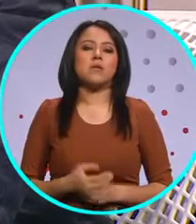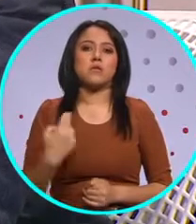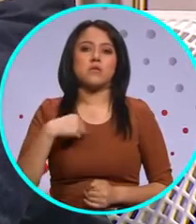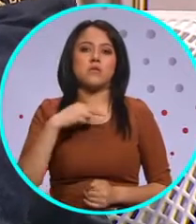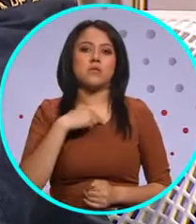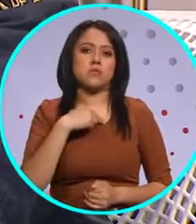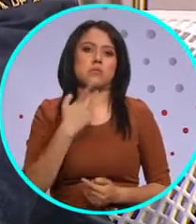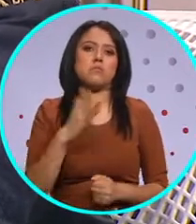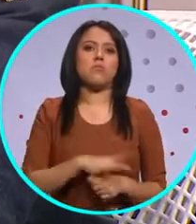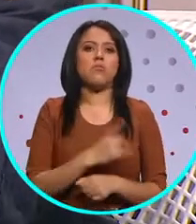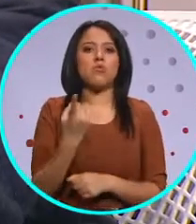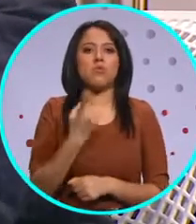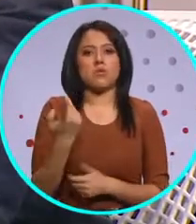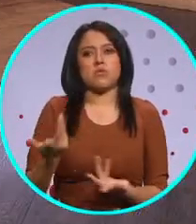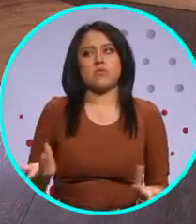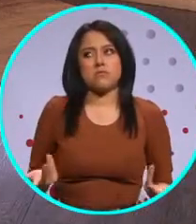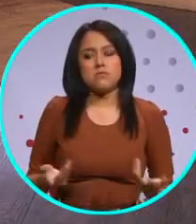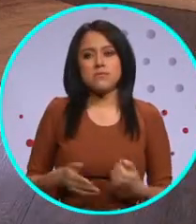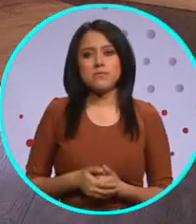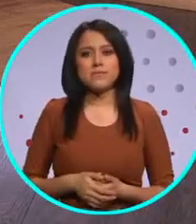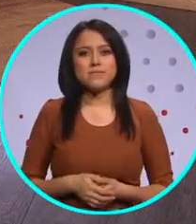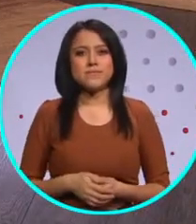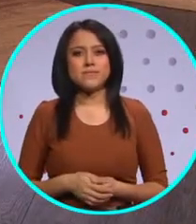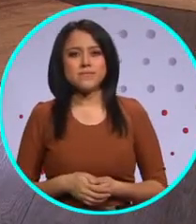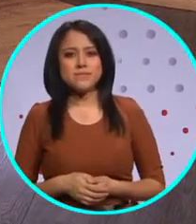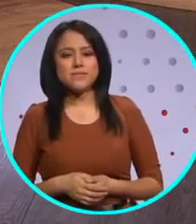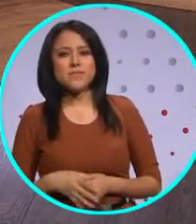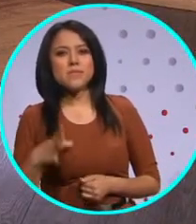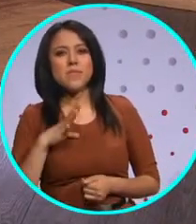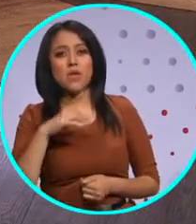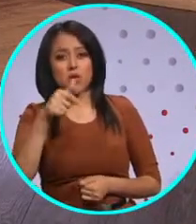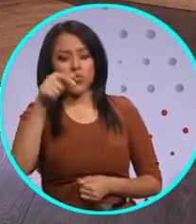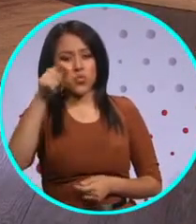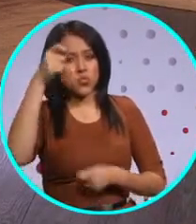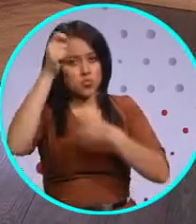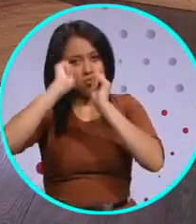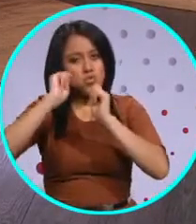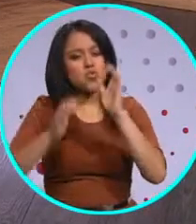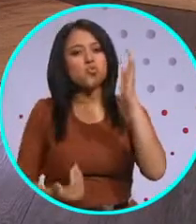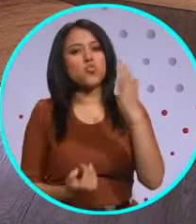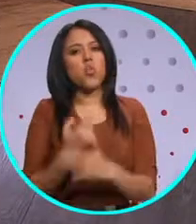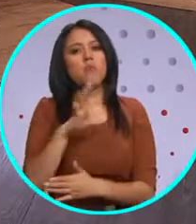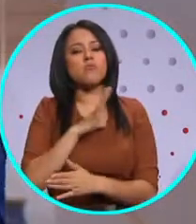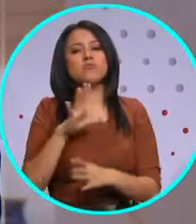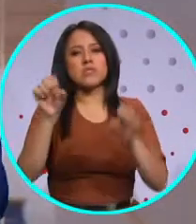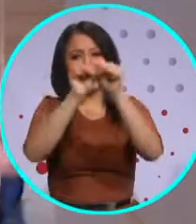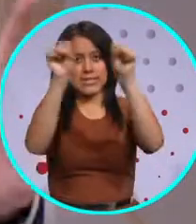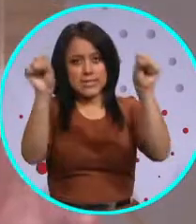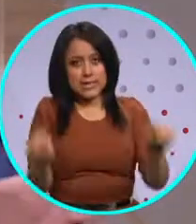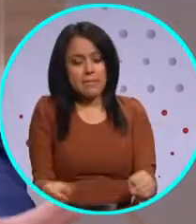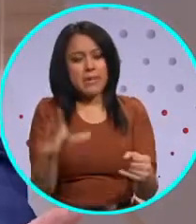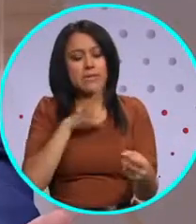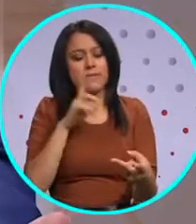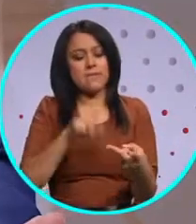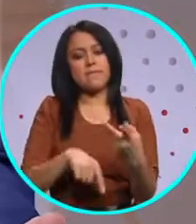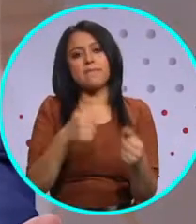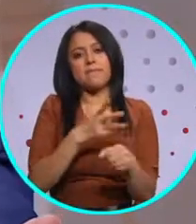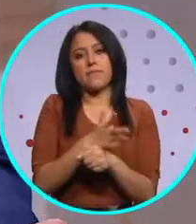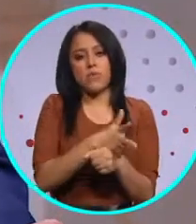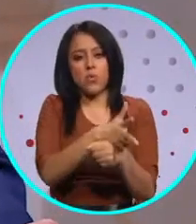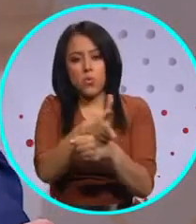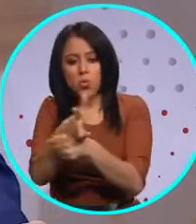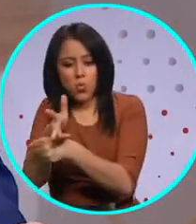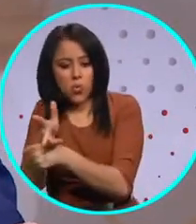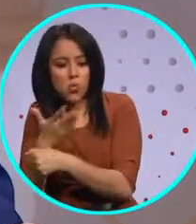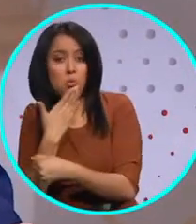posiblemente manda una corporación así hoy de administrar su para que se han incorporado nuevos sistemas se ha crecido las cámaras han creció las